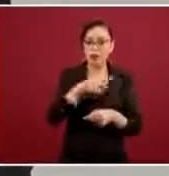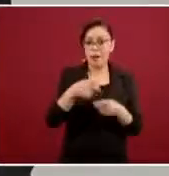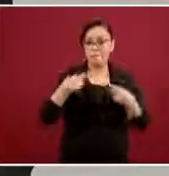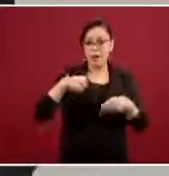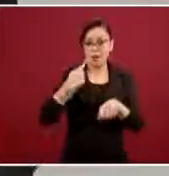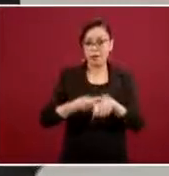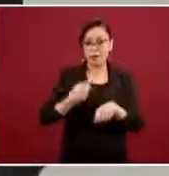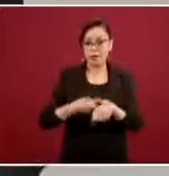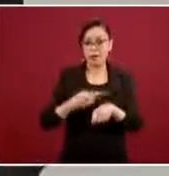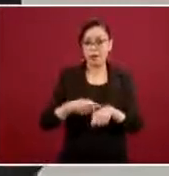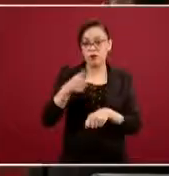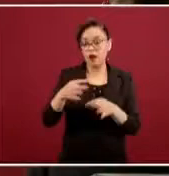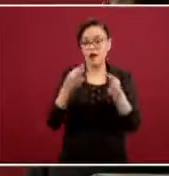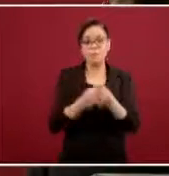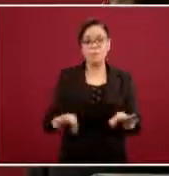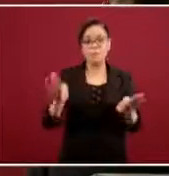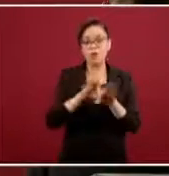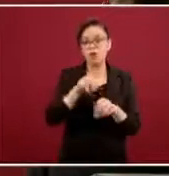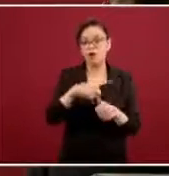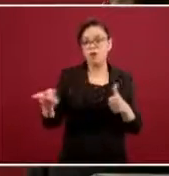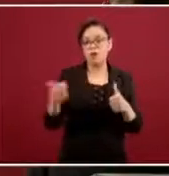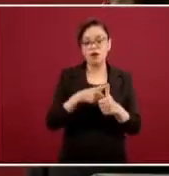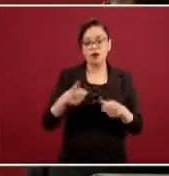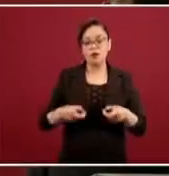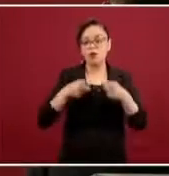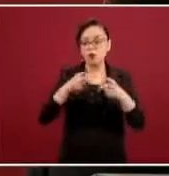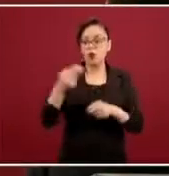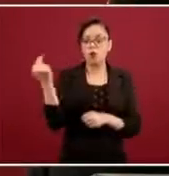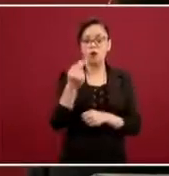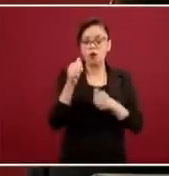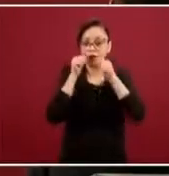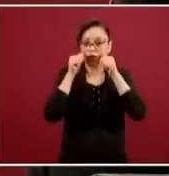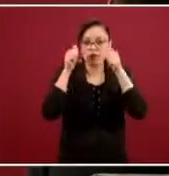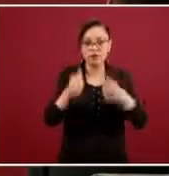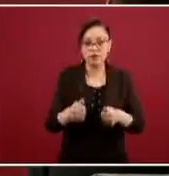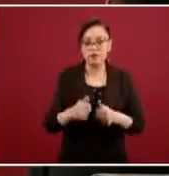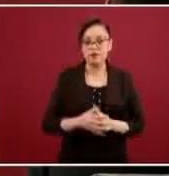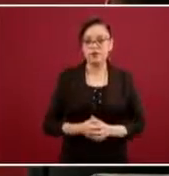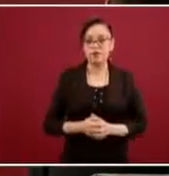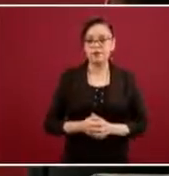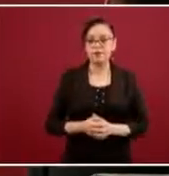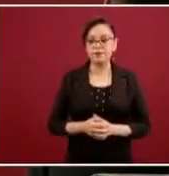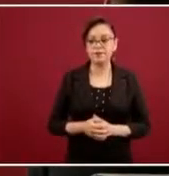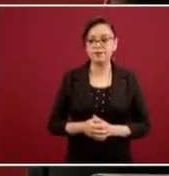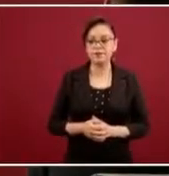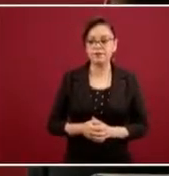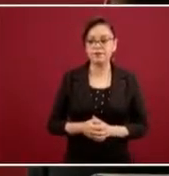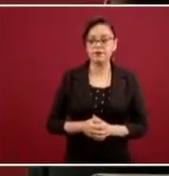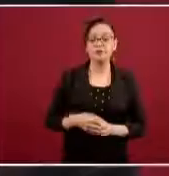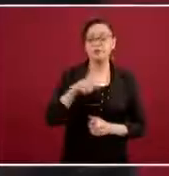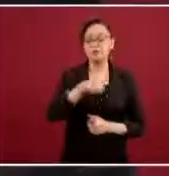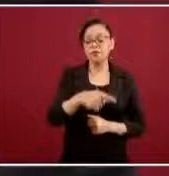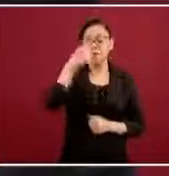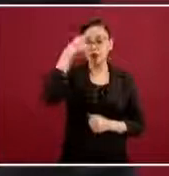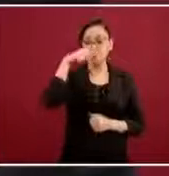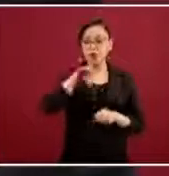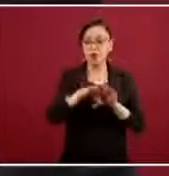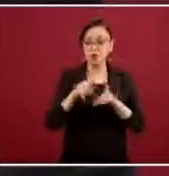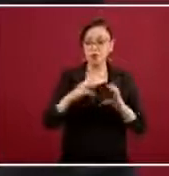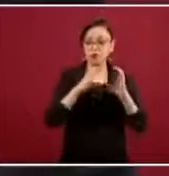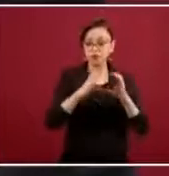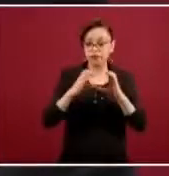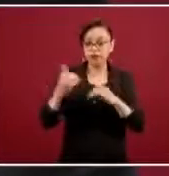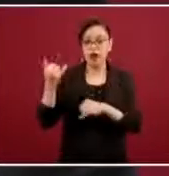cual se registrará en una lista. Comunicará al personal a cargo de la admisión de la unidad de cuidados críticos y al médico